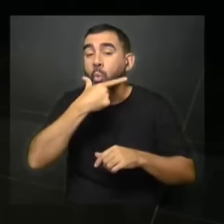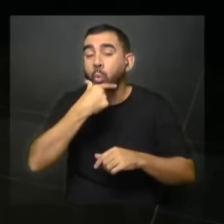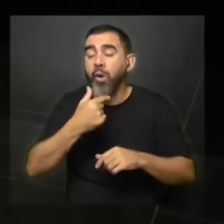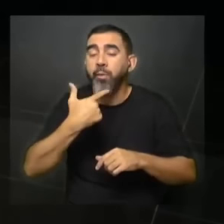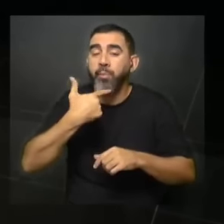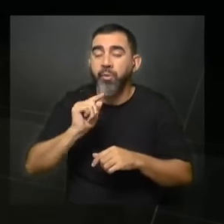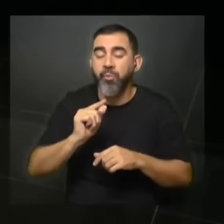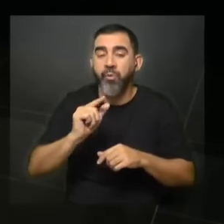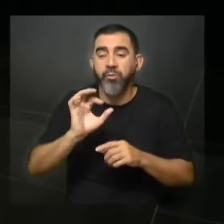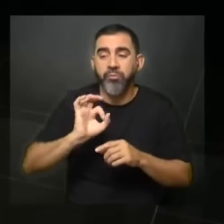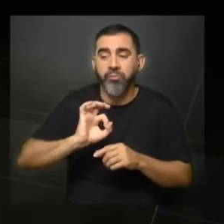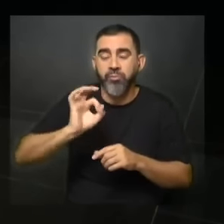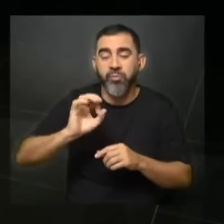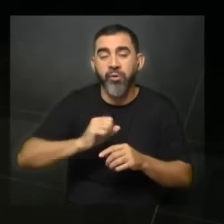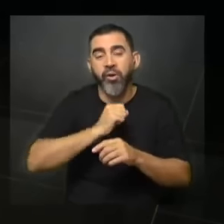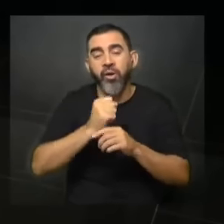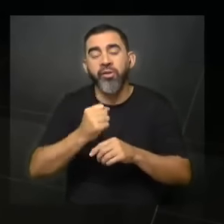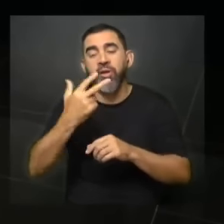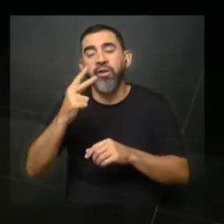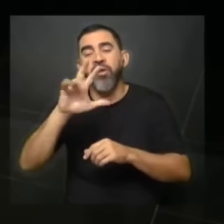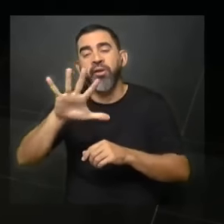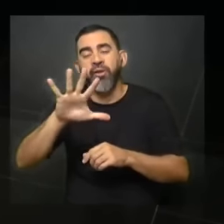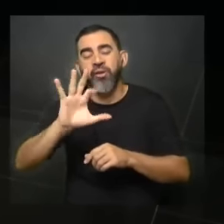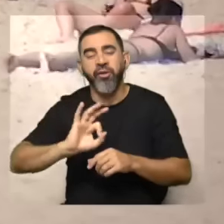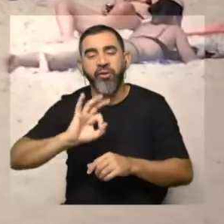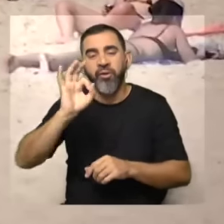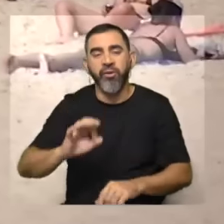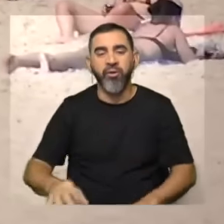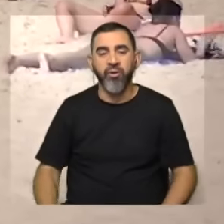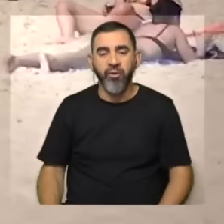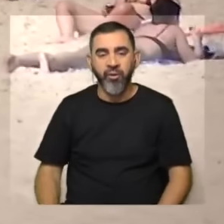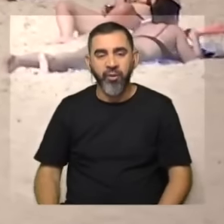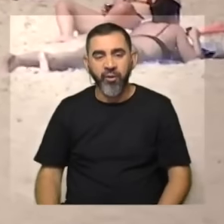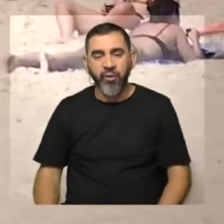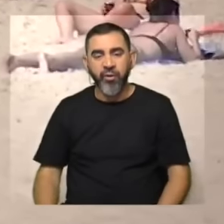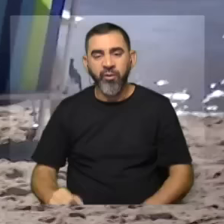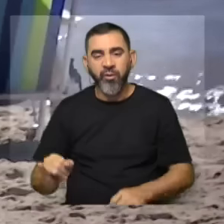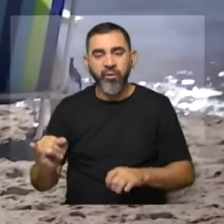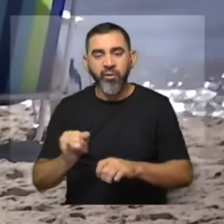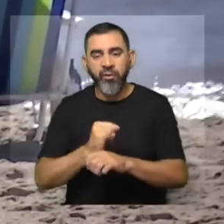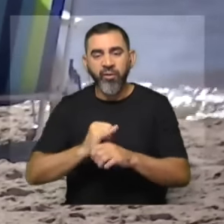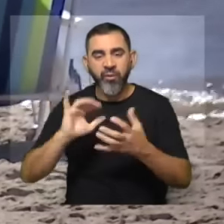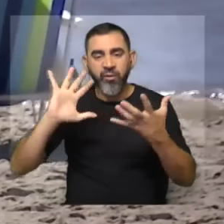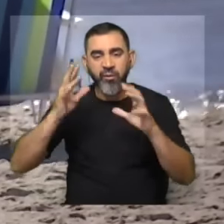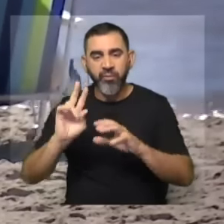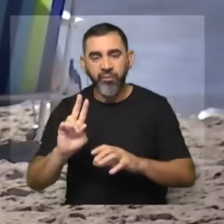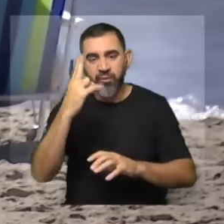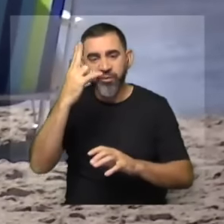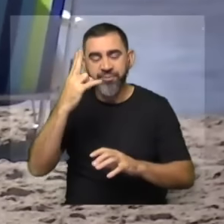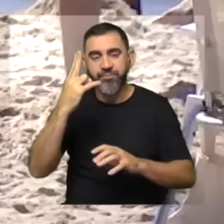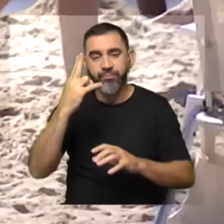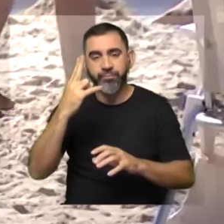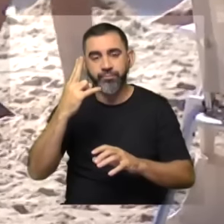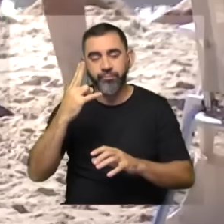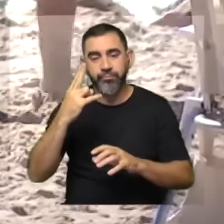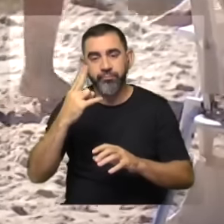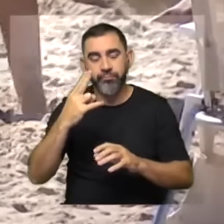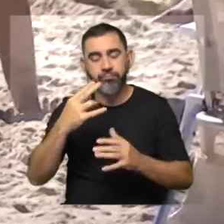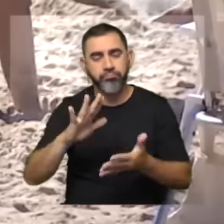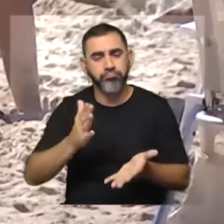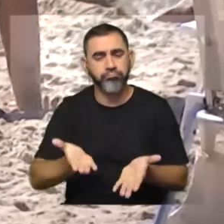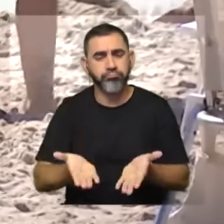ejemplo la temperatura va a llegar hasta los 35 el instituto uruguayo de meteorología y net pronostica Un